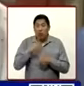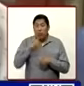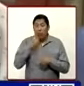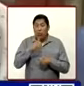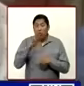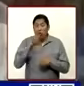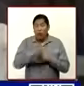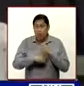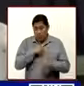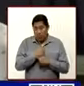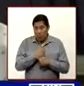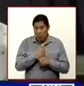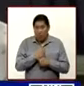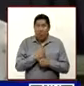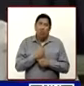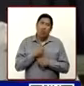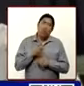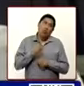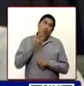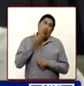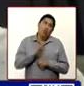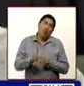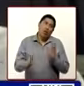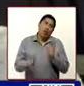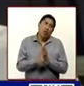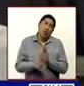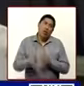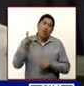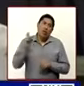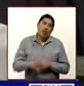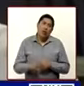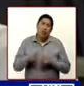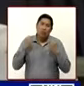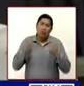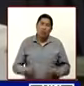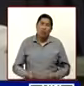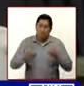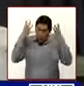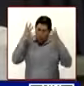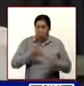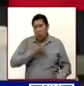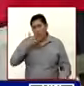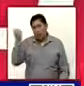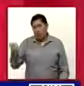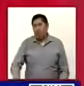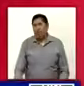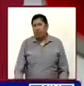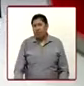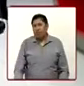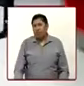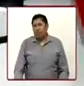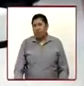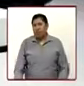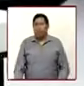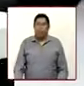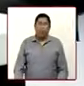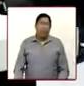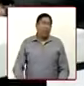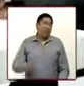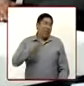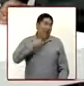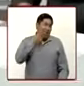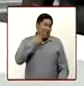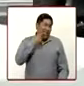los 50 años. No es una mala ley, pero necesita muchas mejoras. Bueno, y hay que señalar